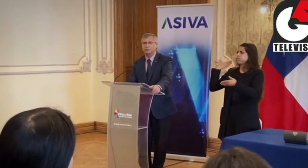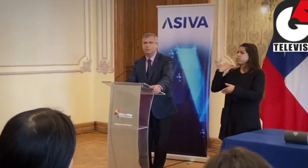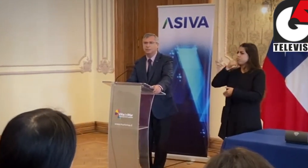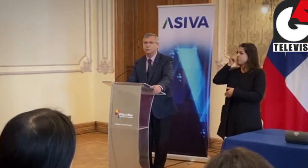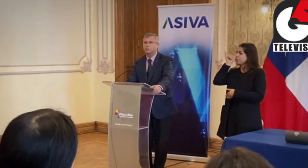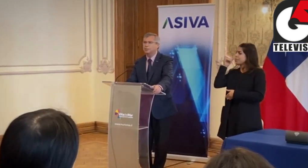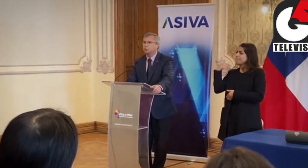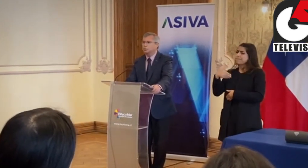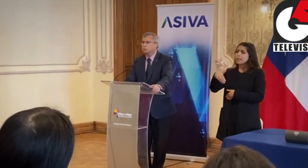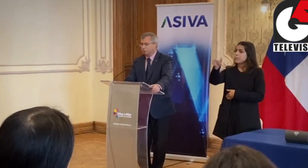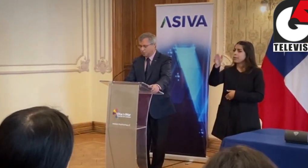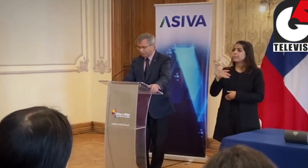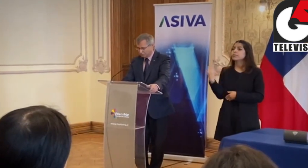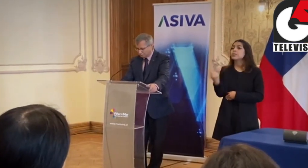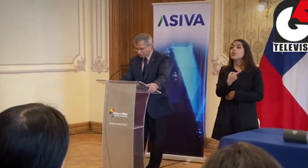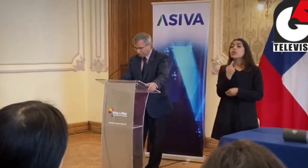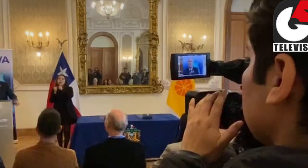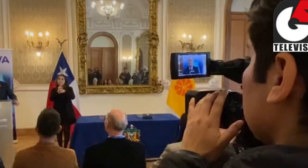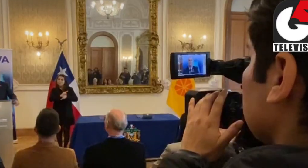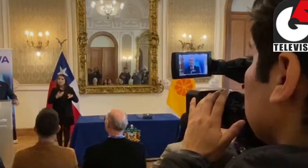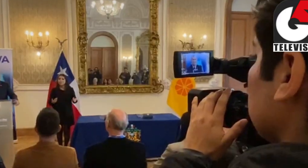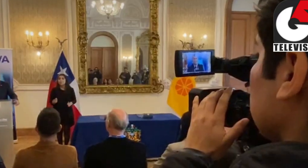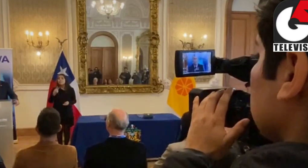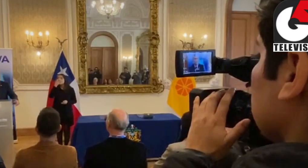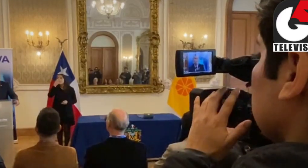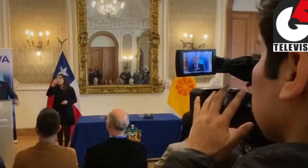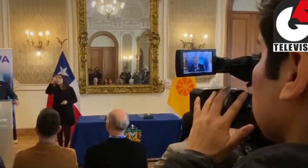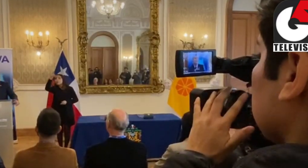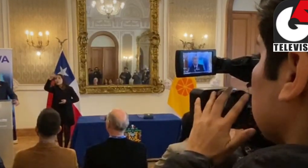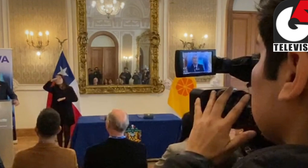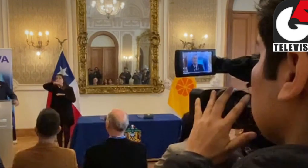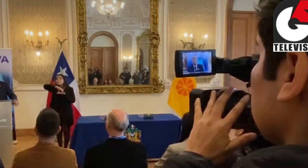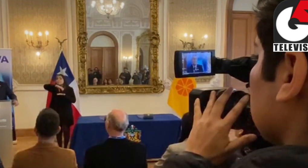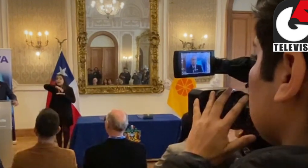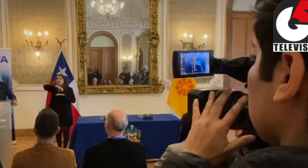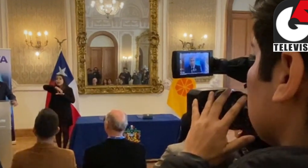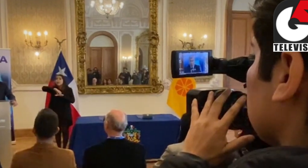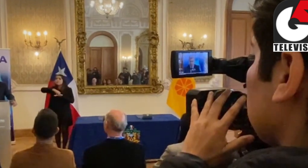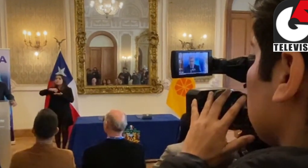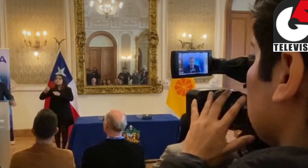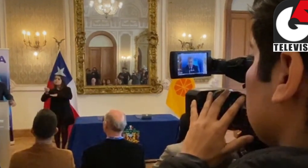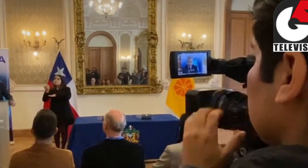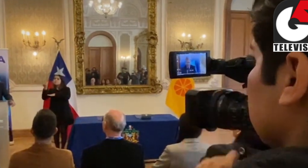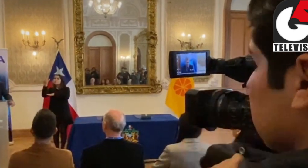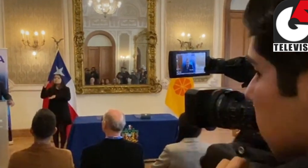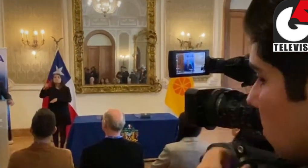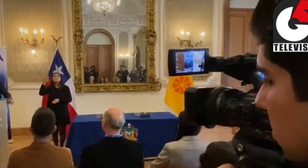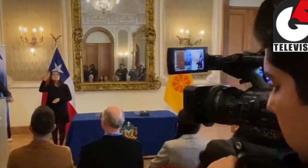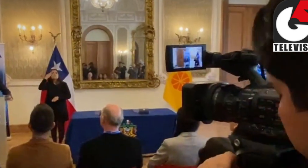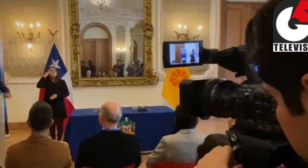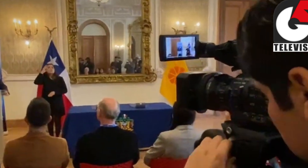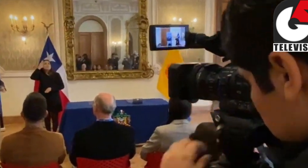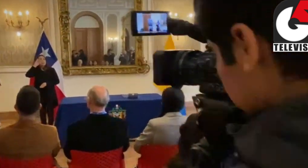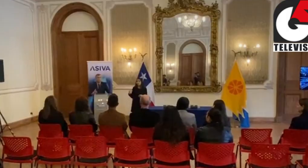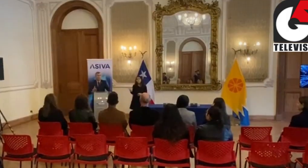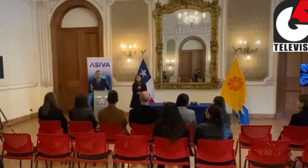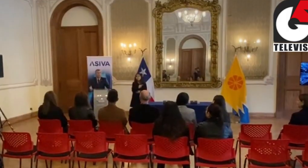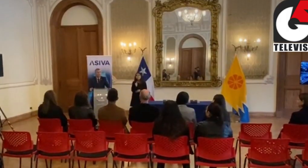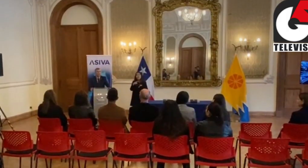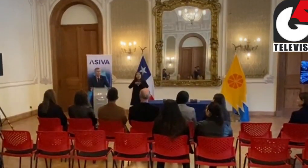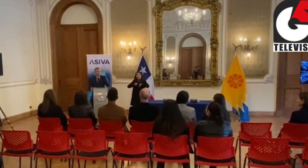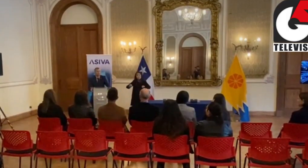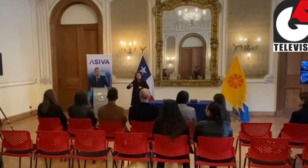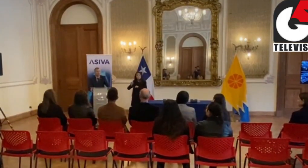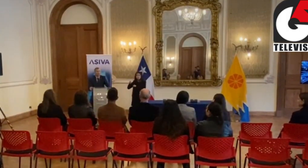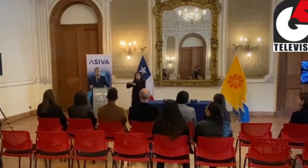emprendedoras a través de la innovación una cuestión que está generando empleo en términos estadísticos a nivel nacional y también la posibilidad que vamos a tener